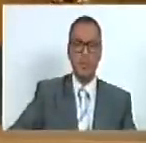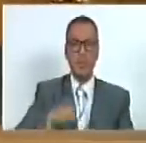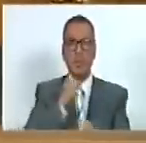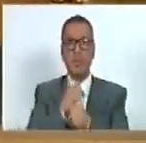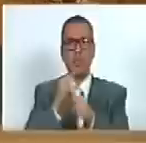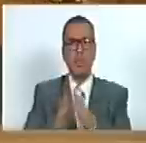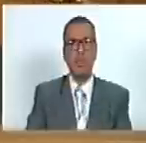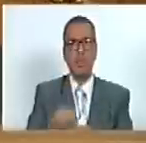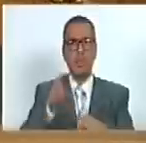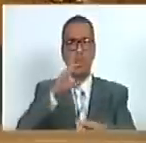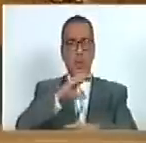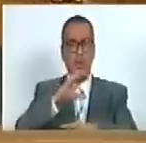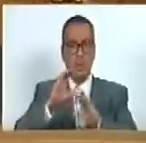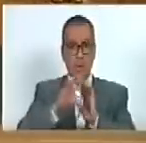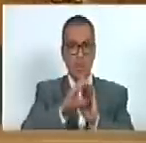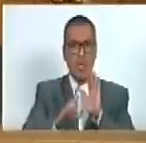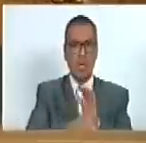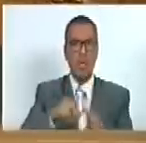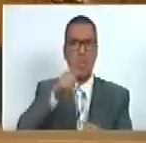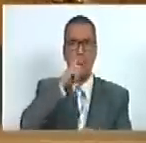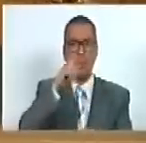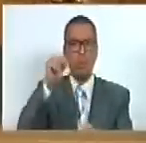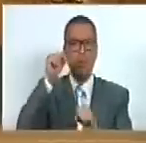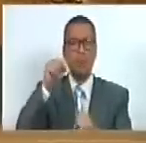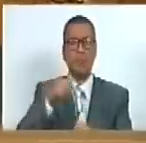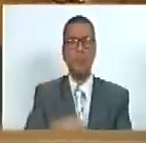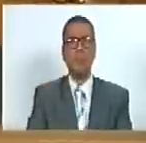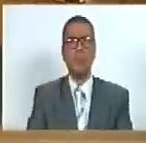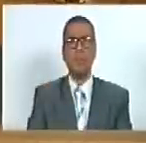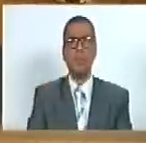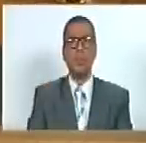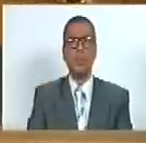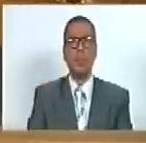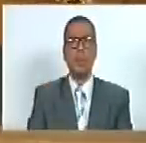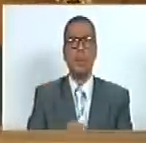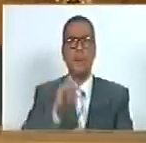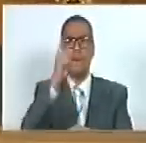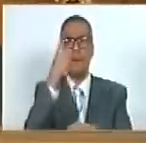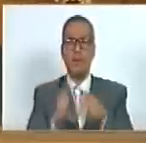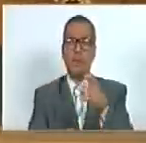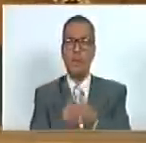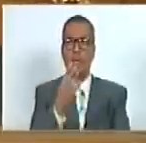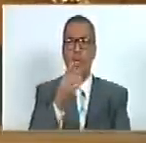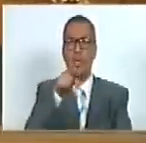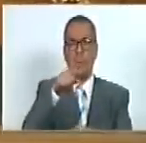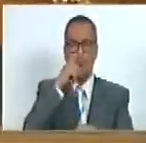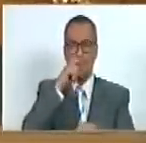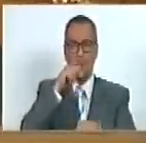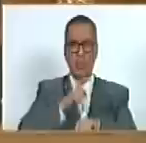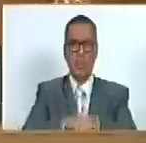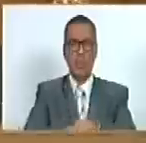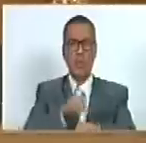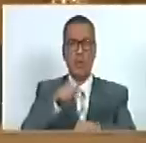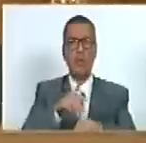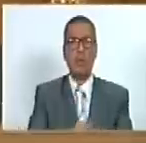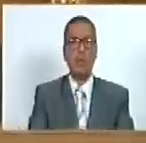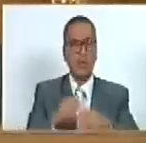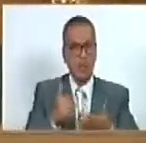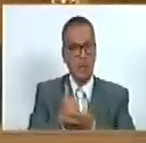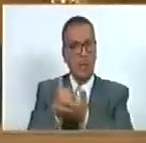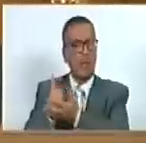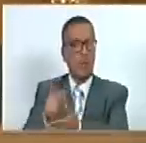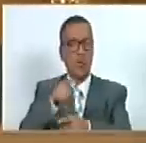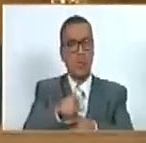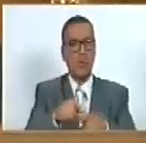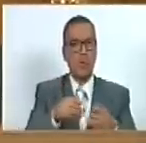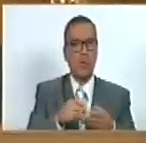y constitucional Nicolás Maduro Moro el 1 de mayo del presente año a favor de